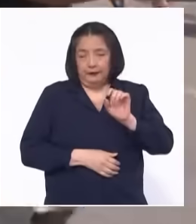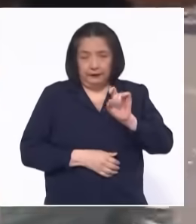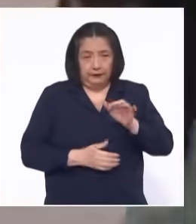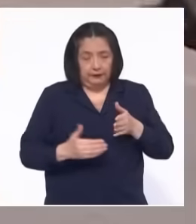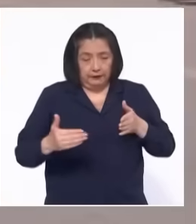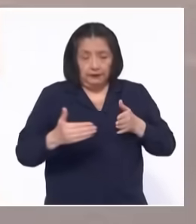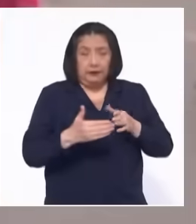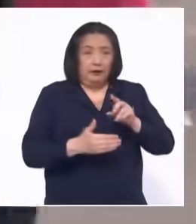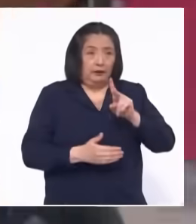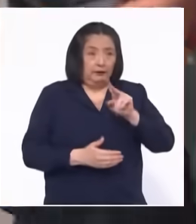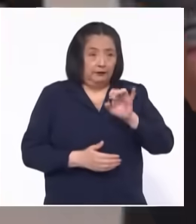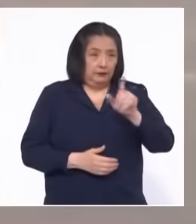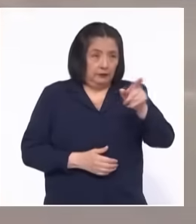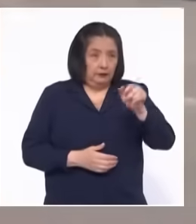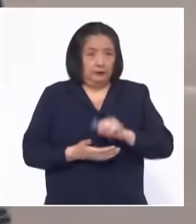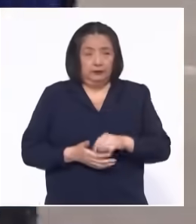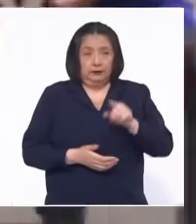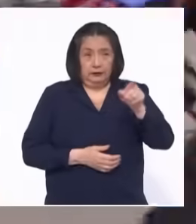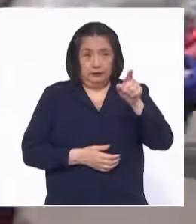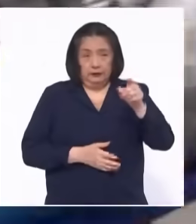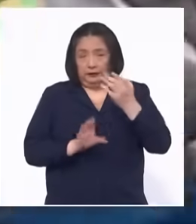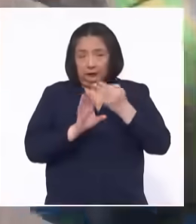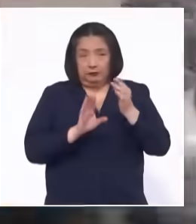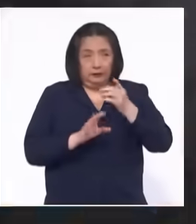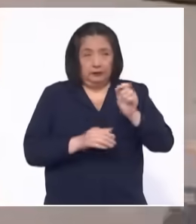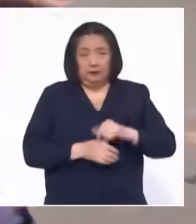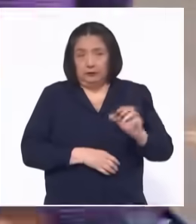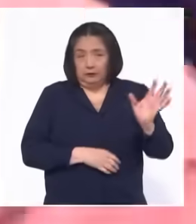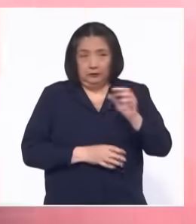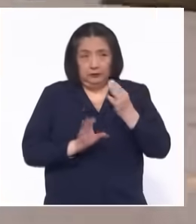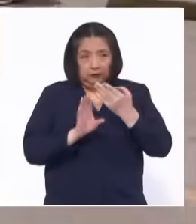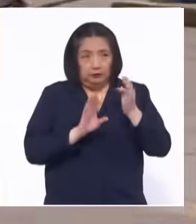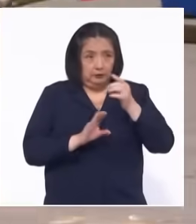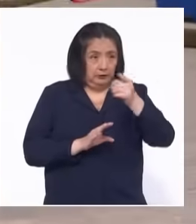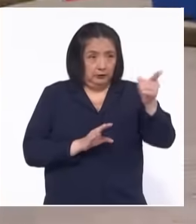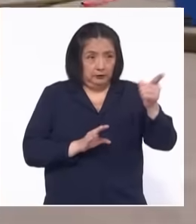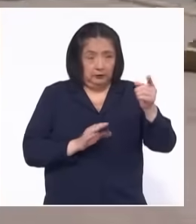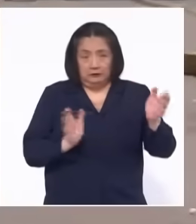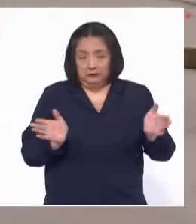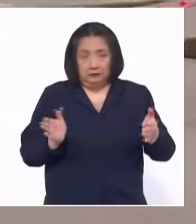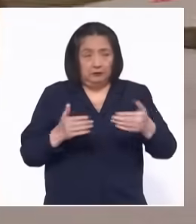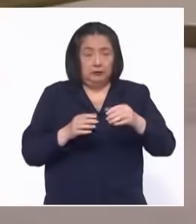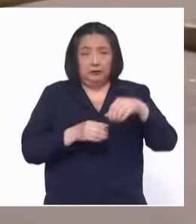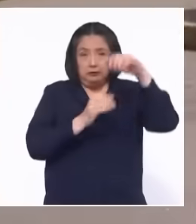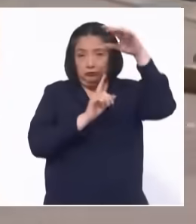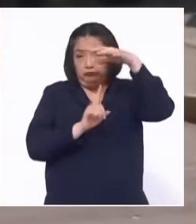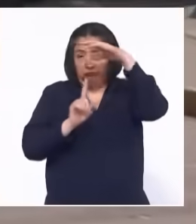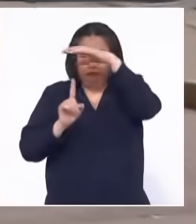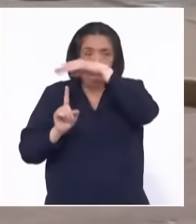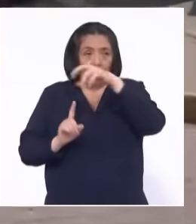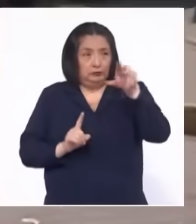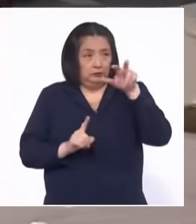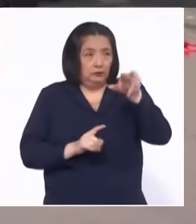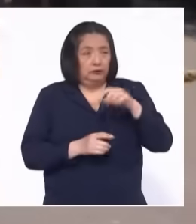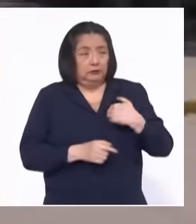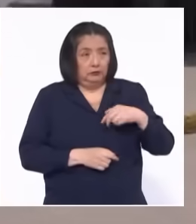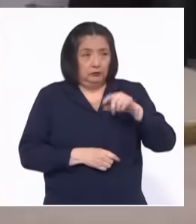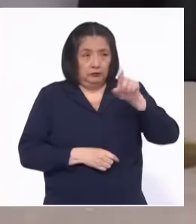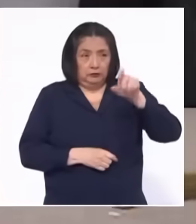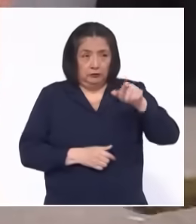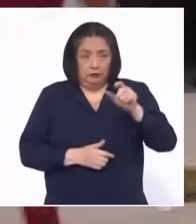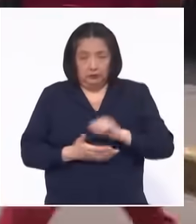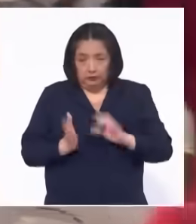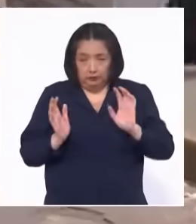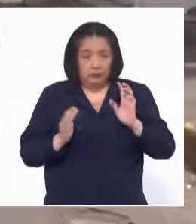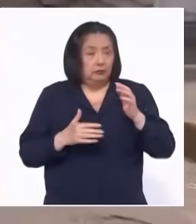con Aviación. Esta principal entrada, toda la puerta está completamente bloqueada de sombrillas. Nosotros necesitamos que esté